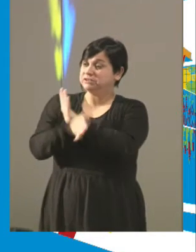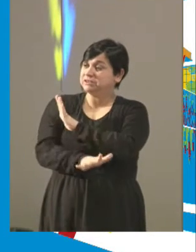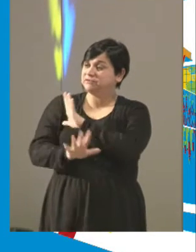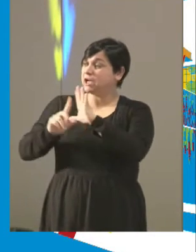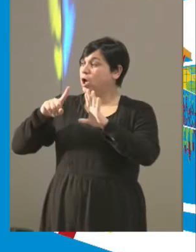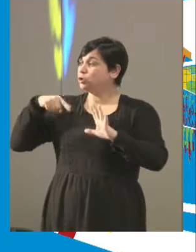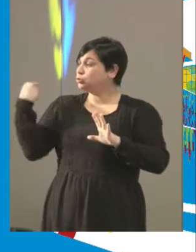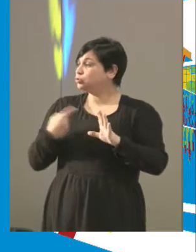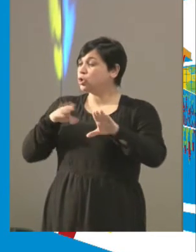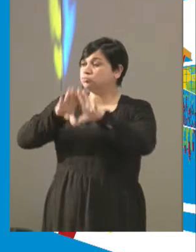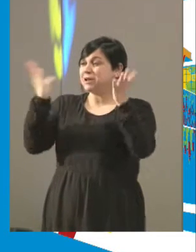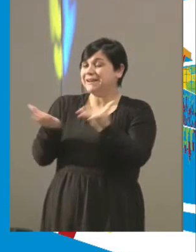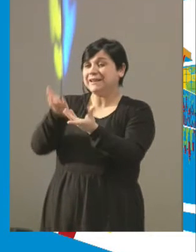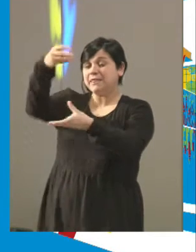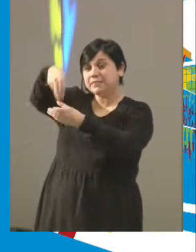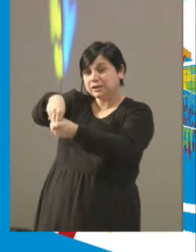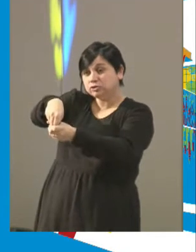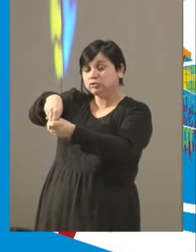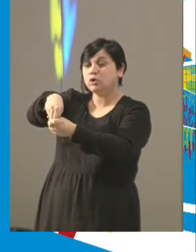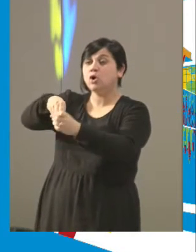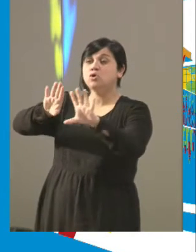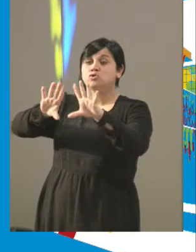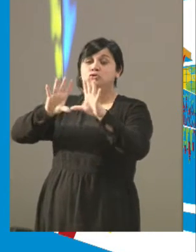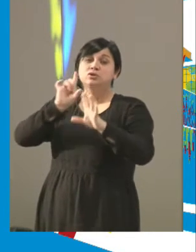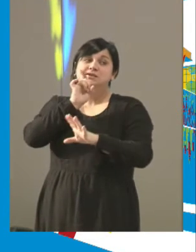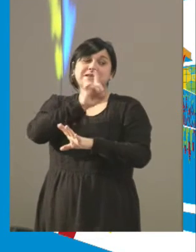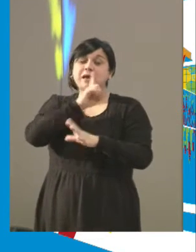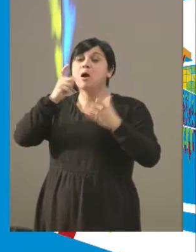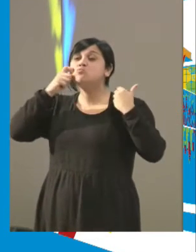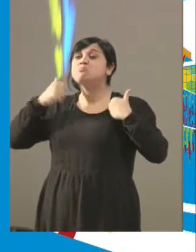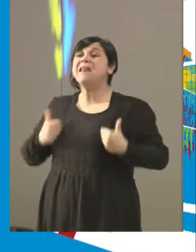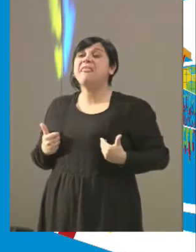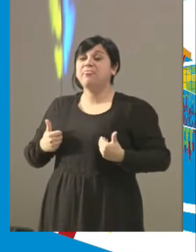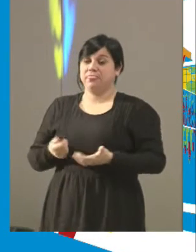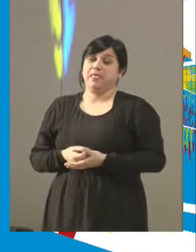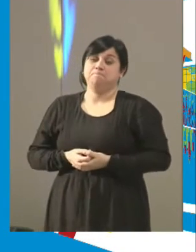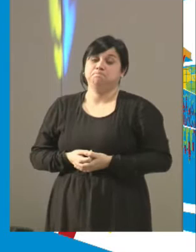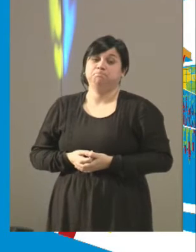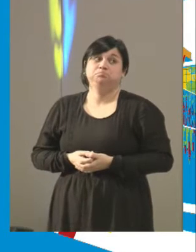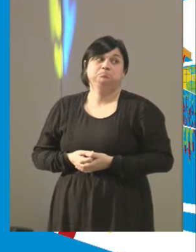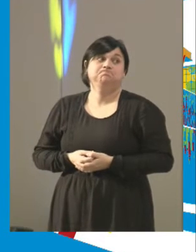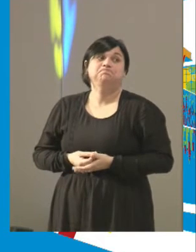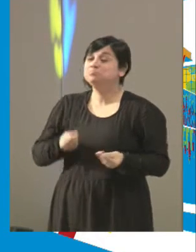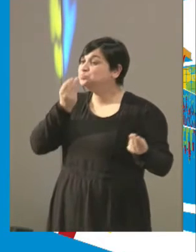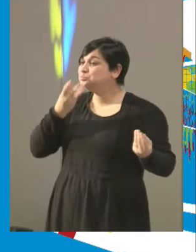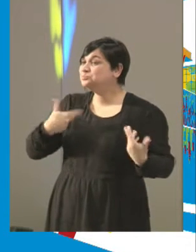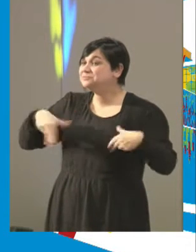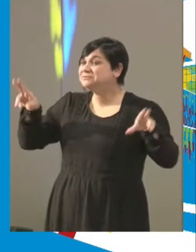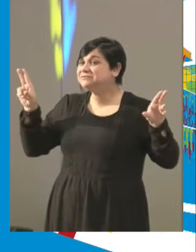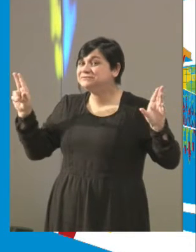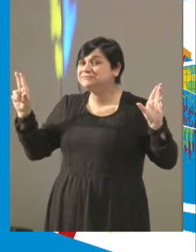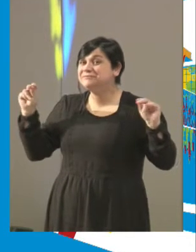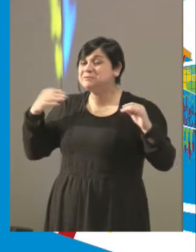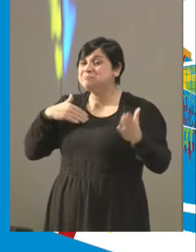un planeta y todos formamos parte del mismo conjunto que se llama humanidad. Y bueno, pues eso es todo por mi